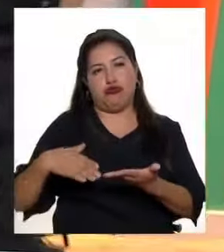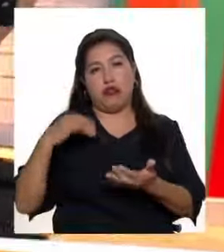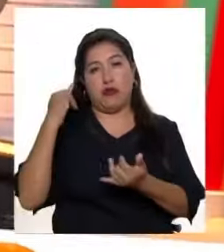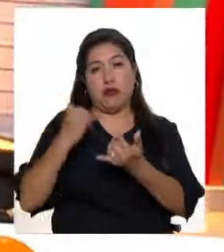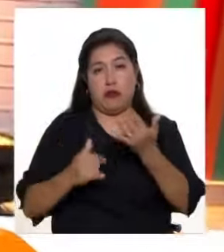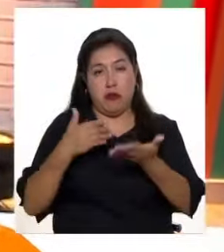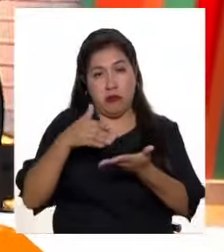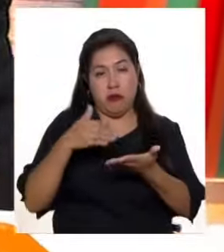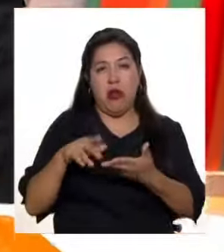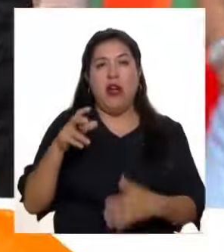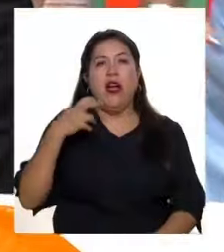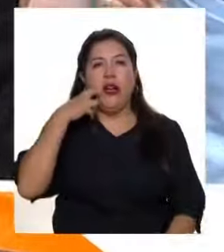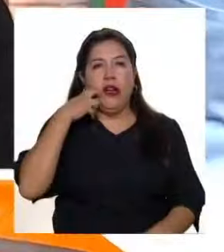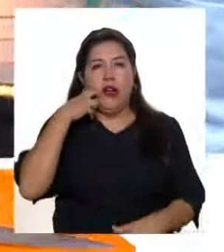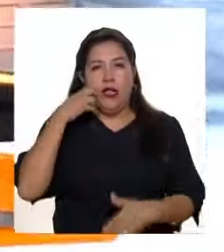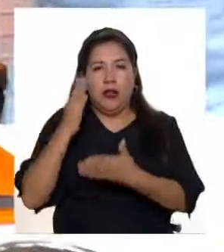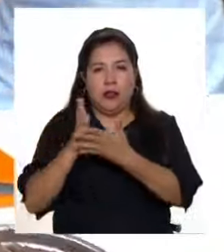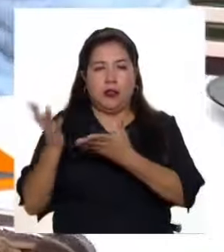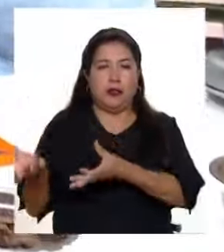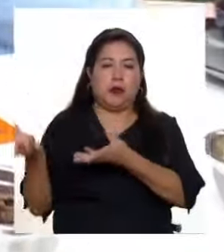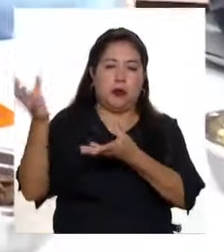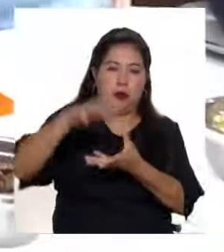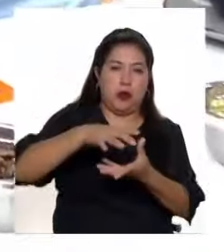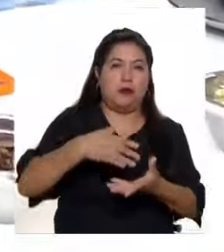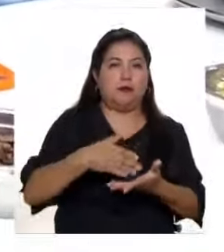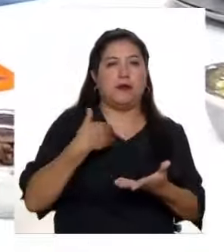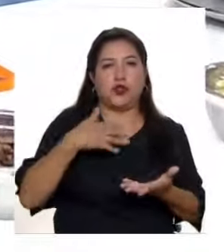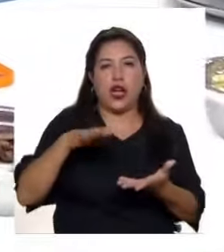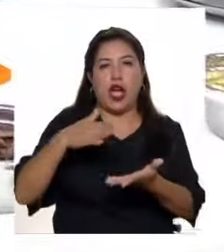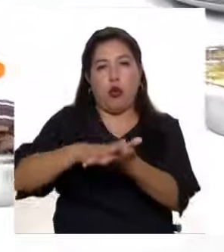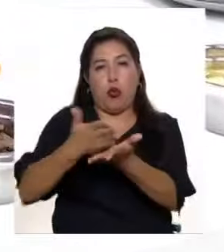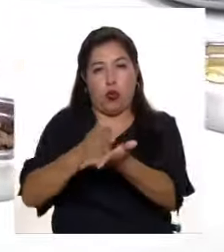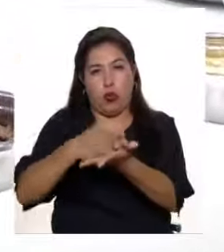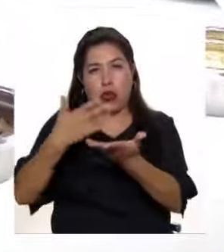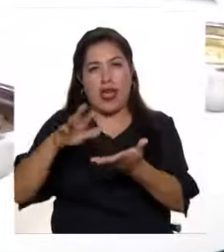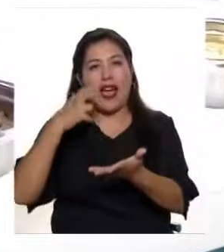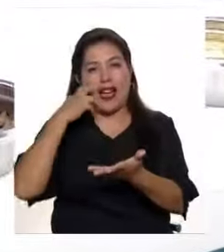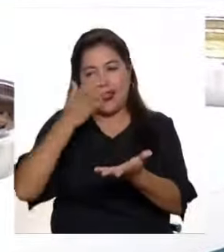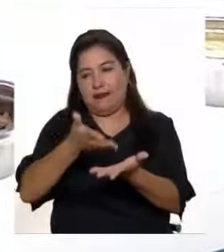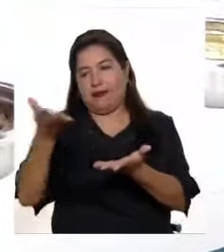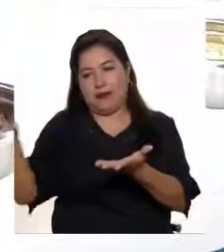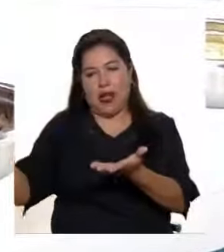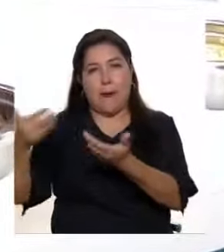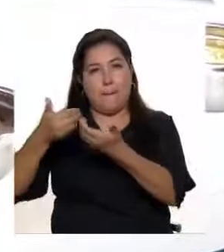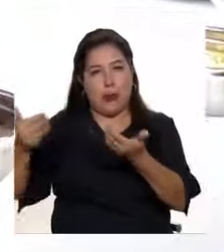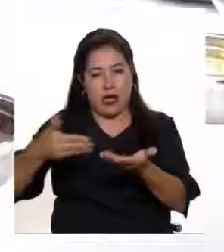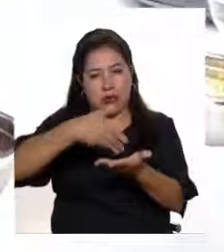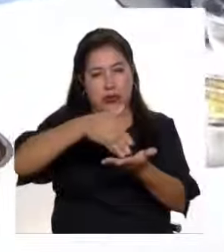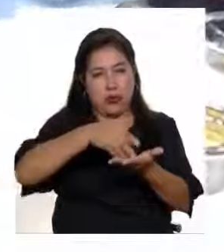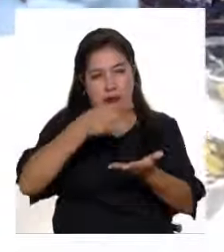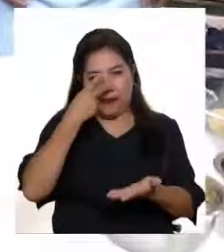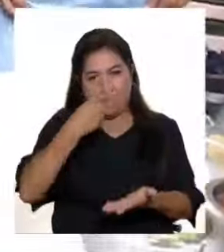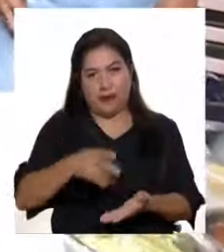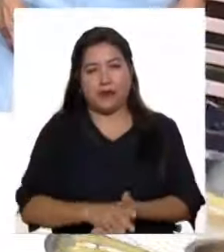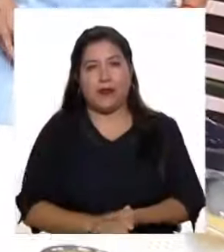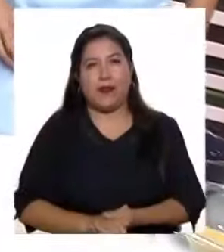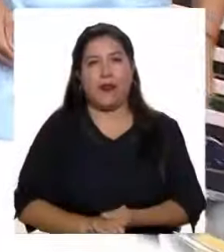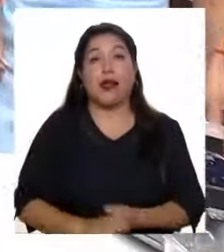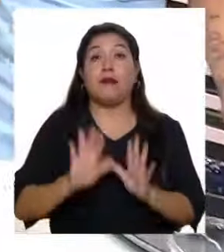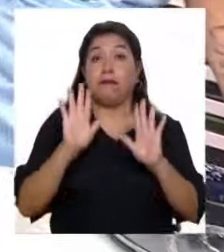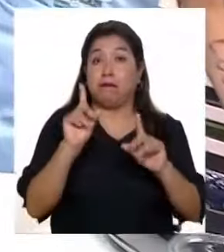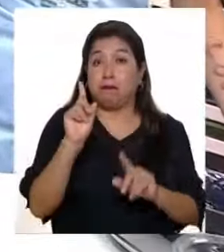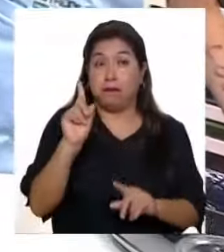echar. Ah, la carne la sacaba. La que claro, no me acerqué. La carne ya está dorada. Ya está lista. Ah, sancochadita. Pero primero, antes de